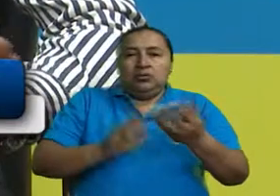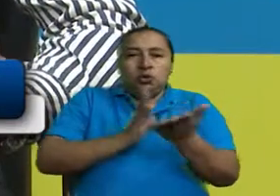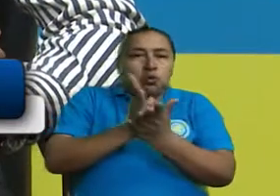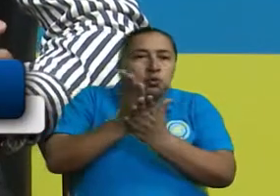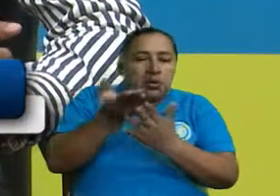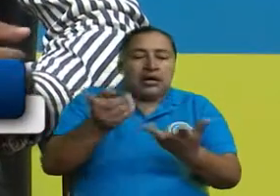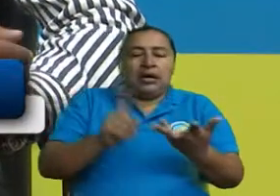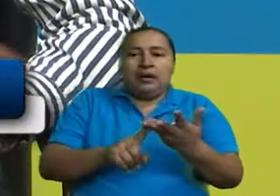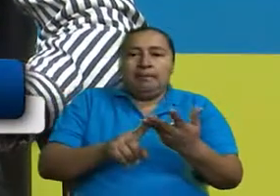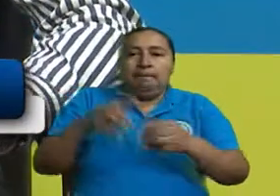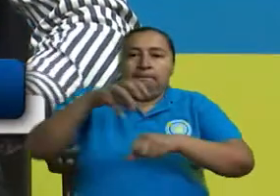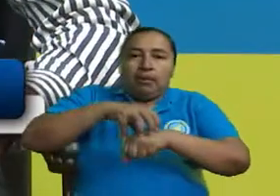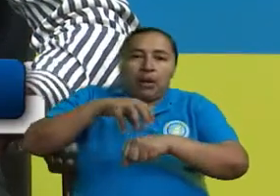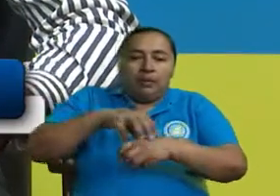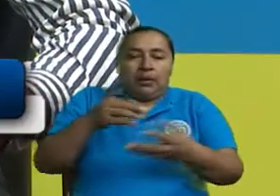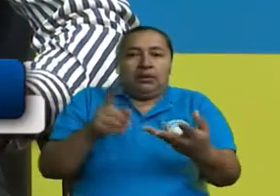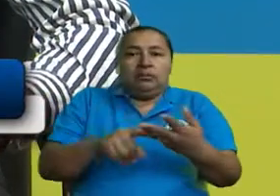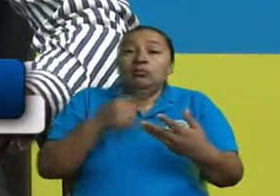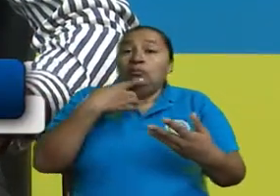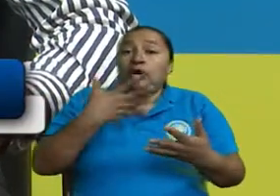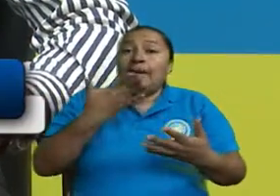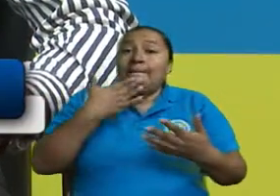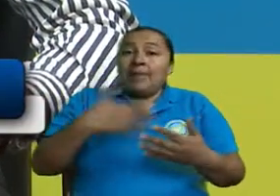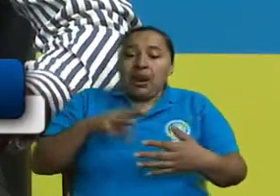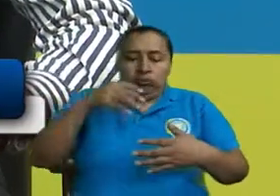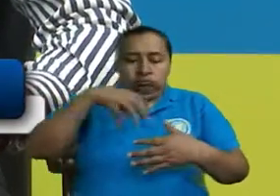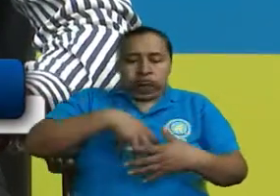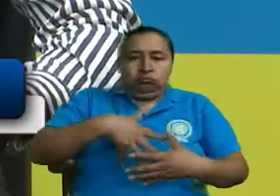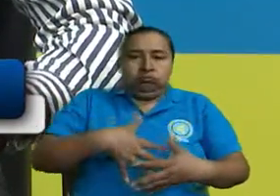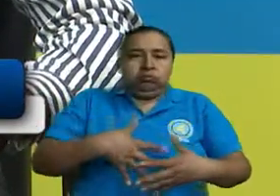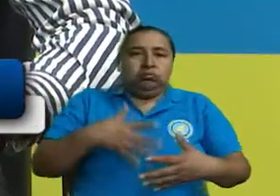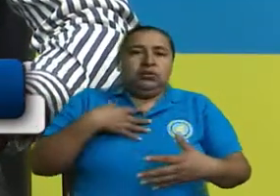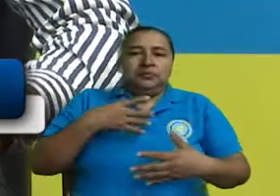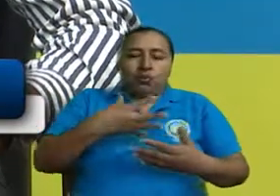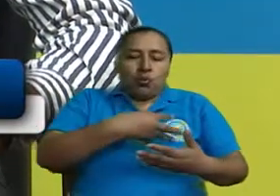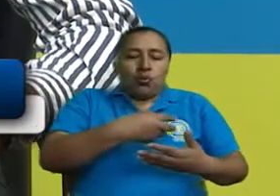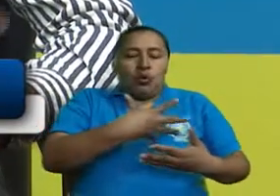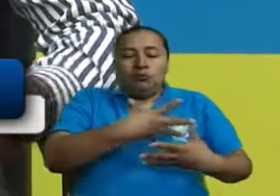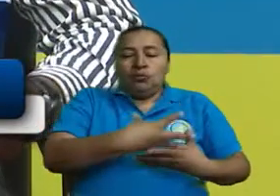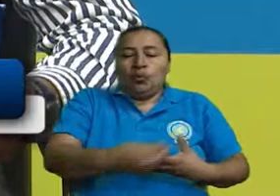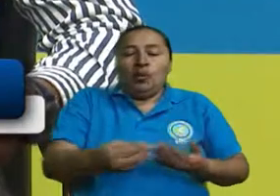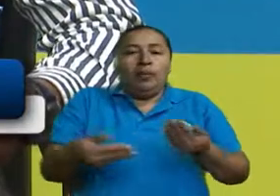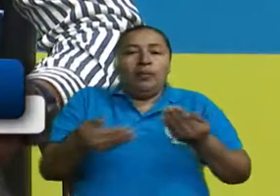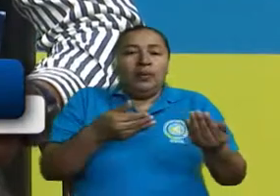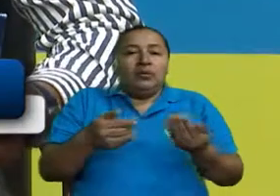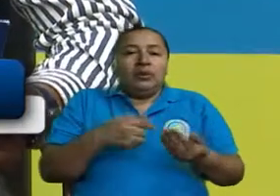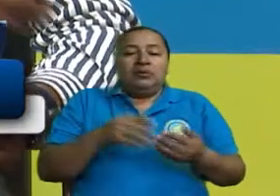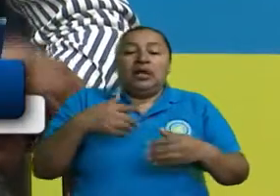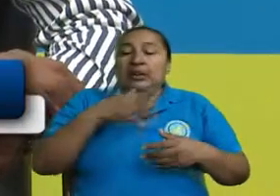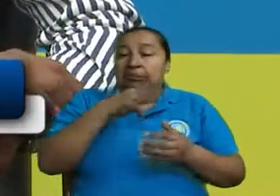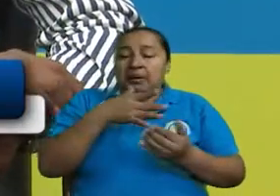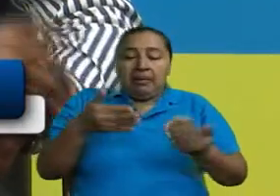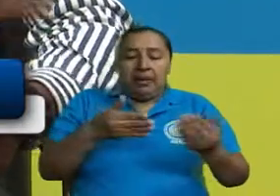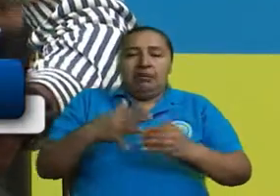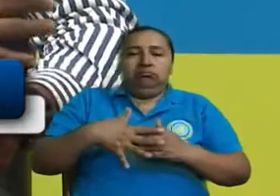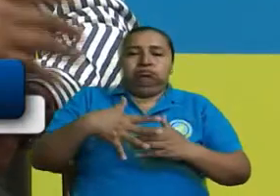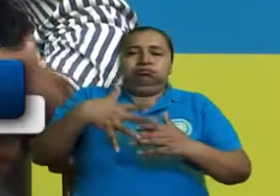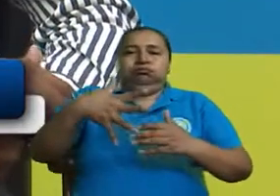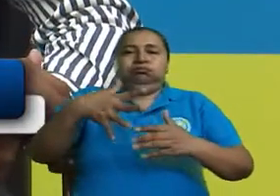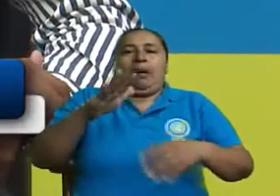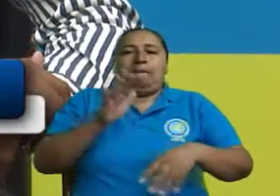puede comer papa, porque eso le acumula gases y los gases se lo transmite a través de la leche al niño, al